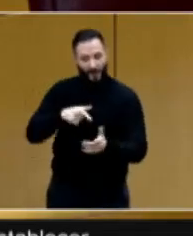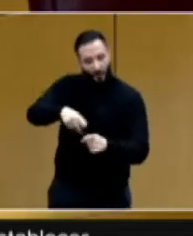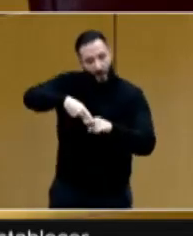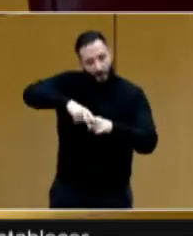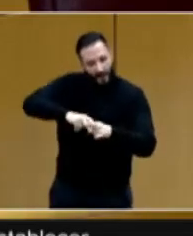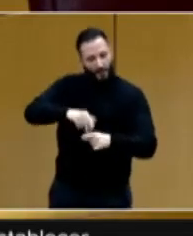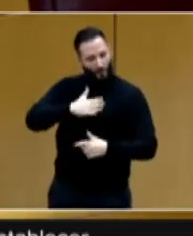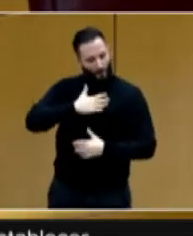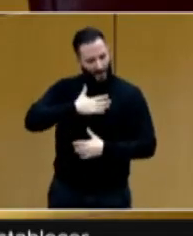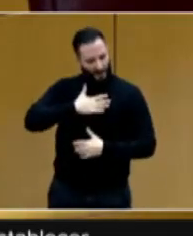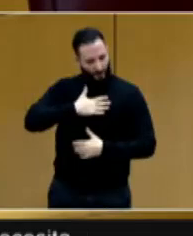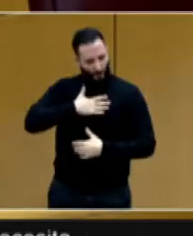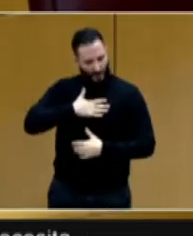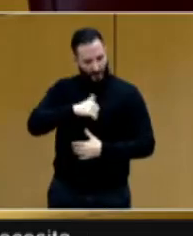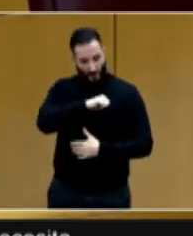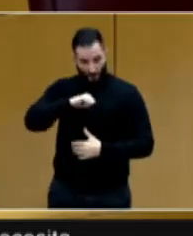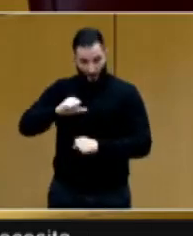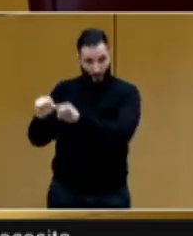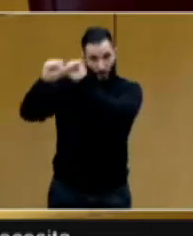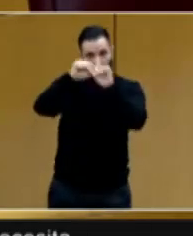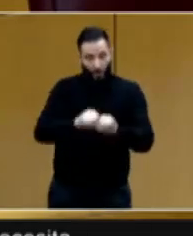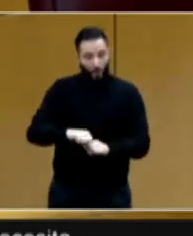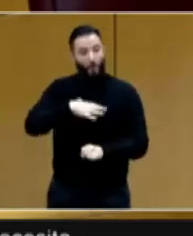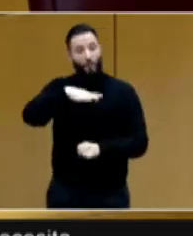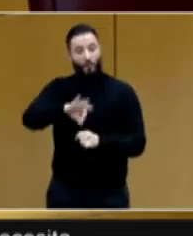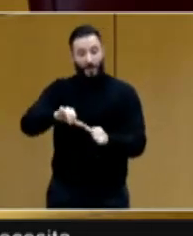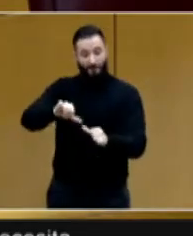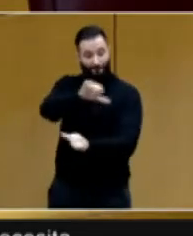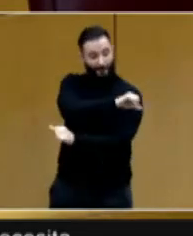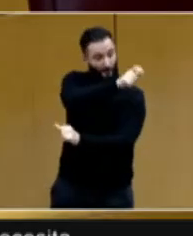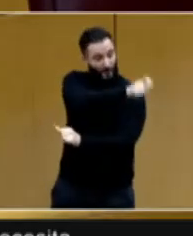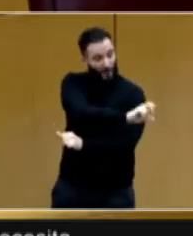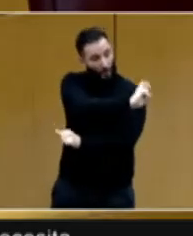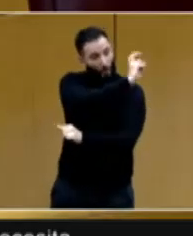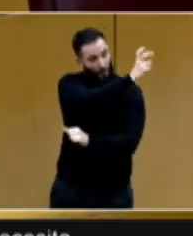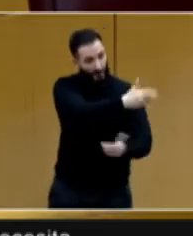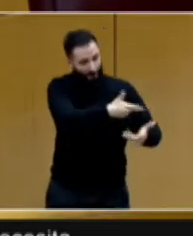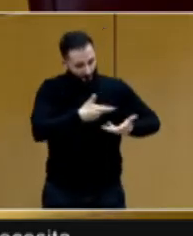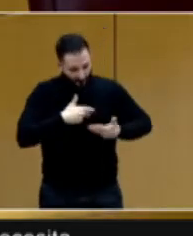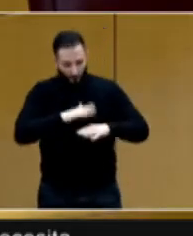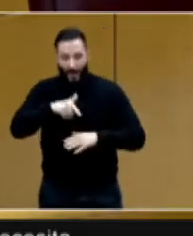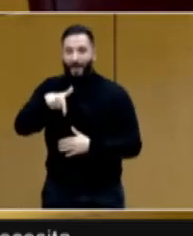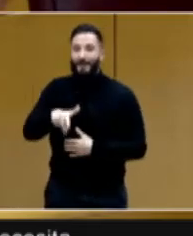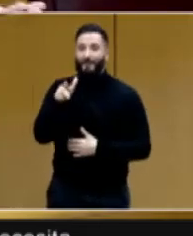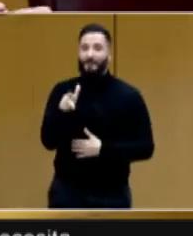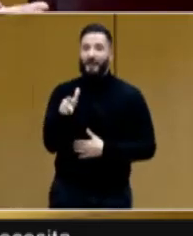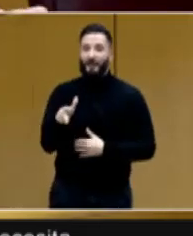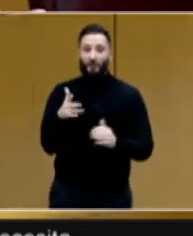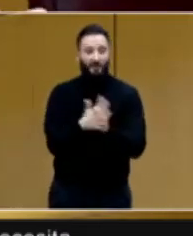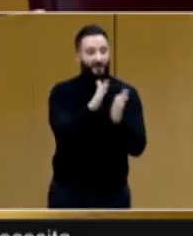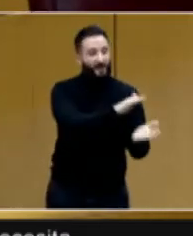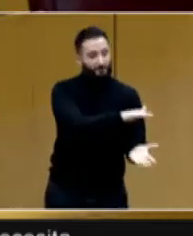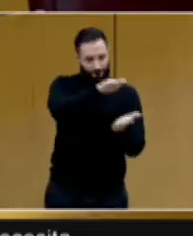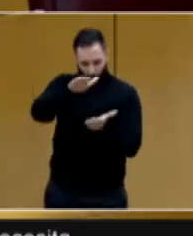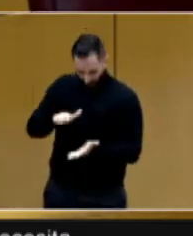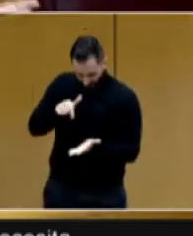o esos mecanismos de protección patrimonial pueden venir dados por un tercero en derecho hay una regla lo que recibes lo recibes como te lo